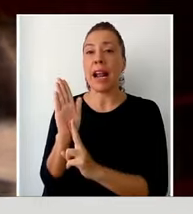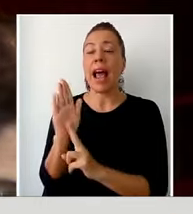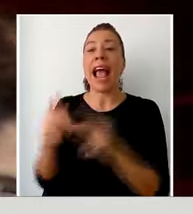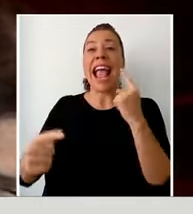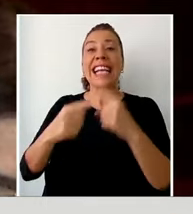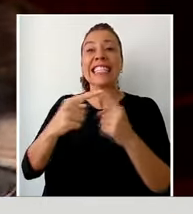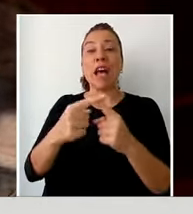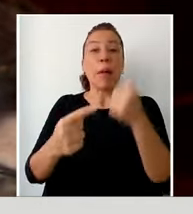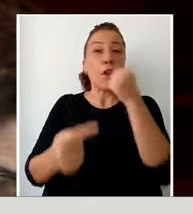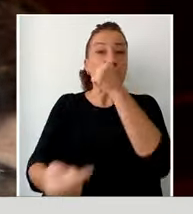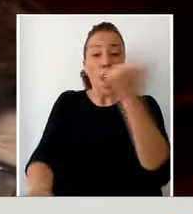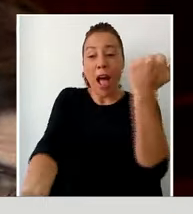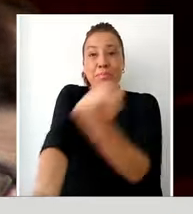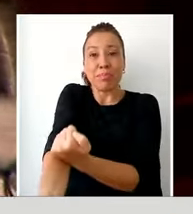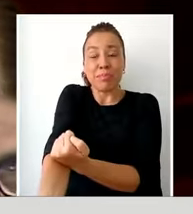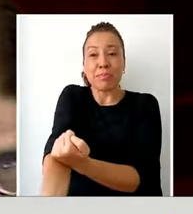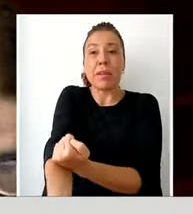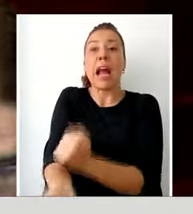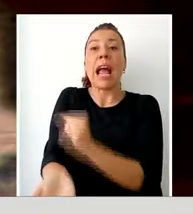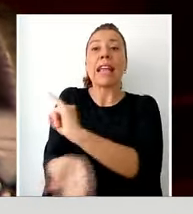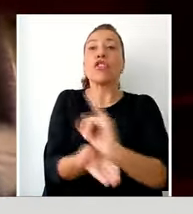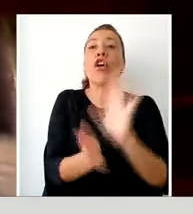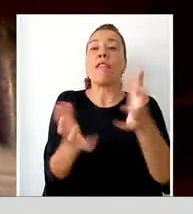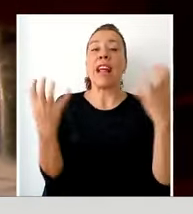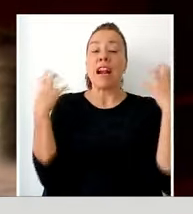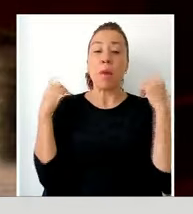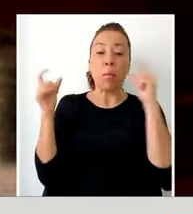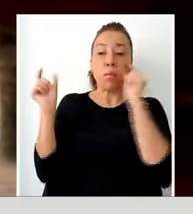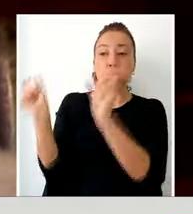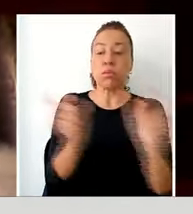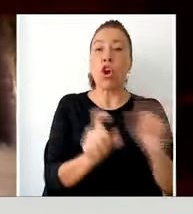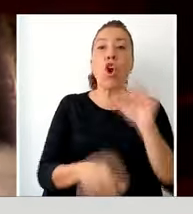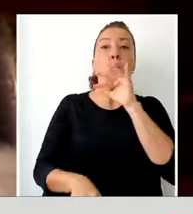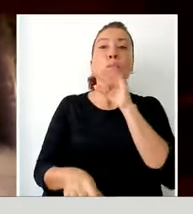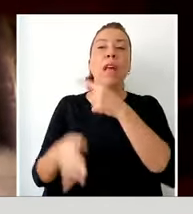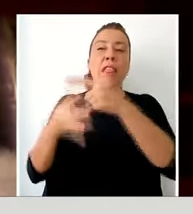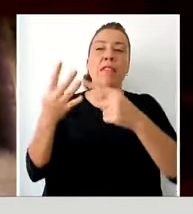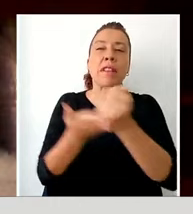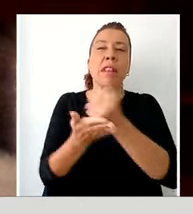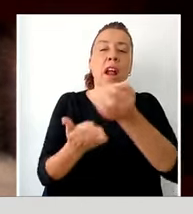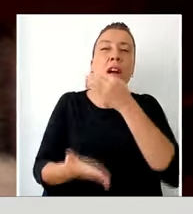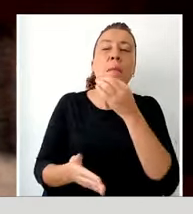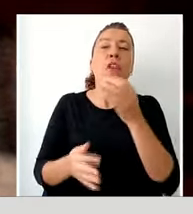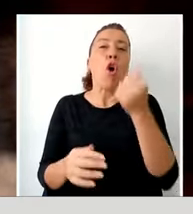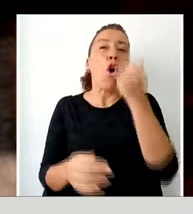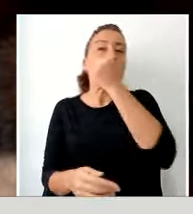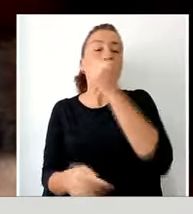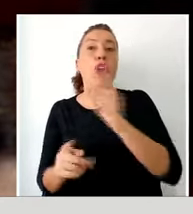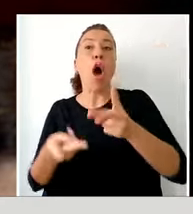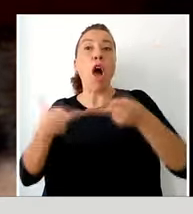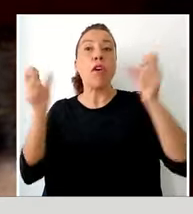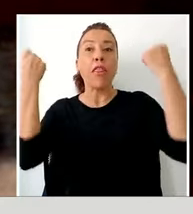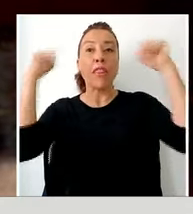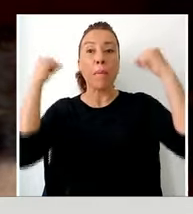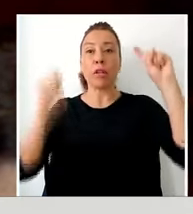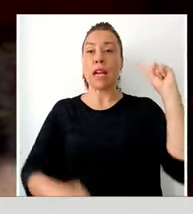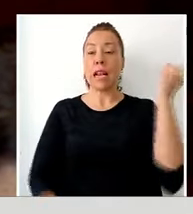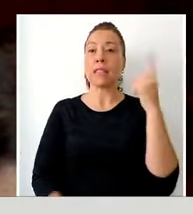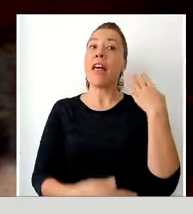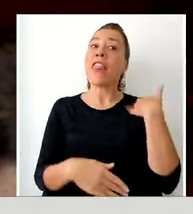encargadas de velar por por el no uso de sustancias no autorizadas en el deporte nacional luego de esa recomendación